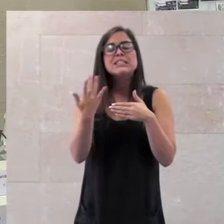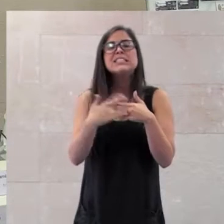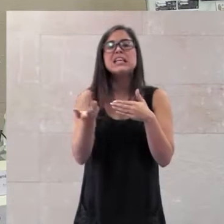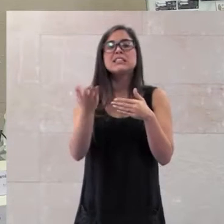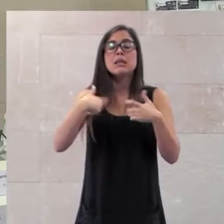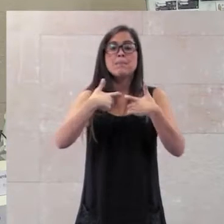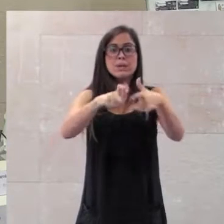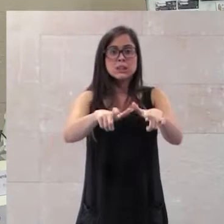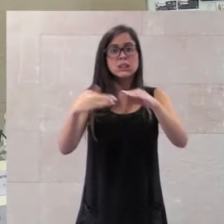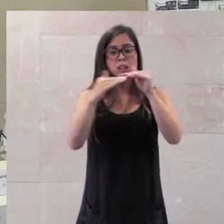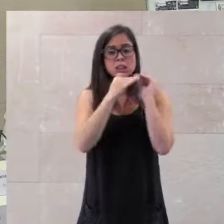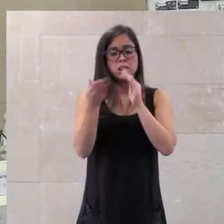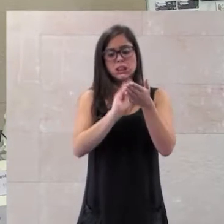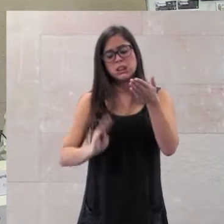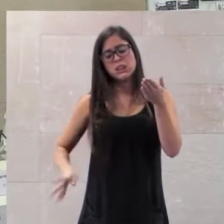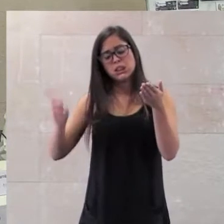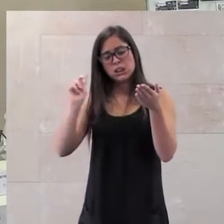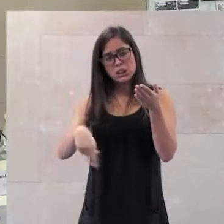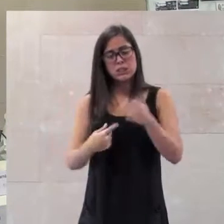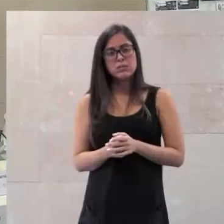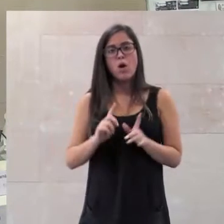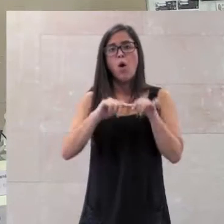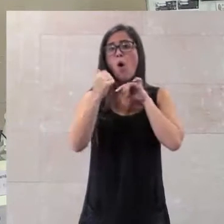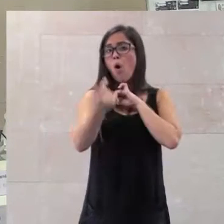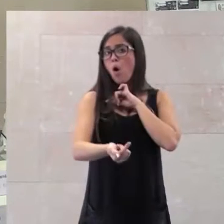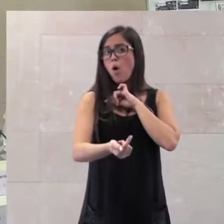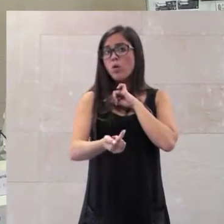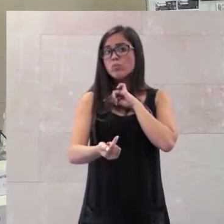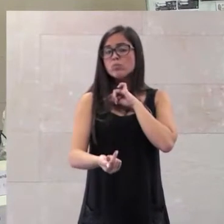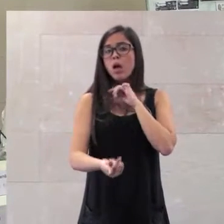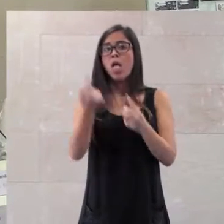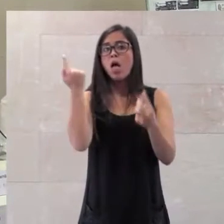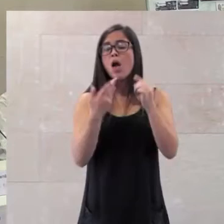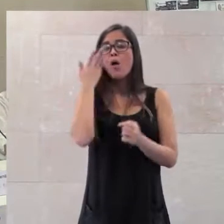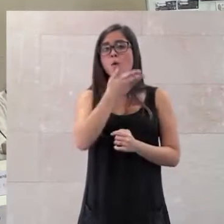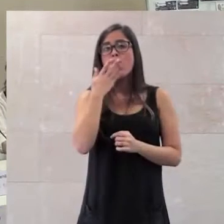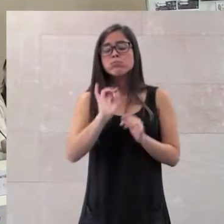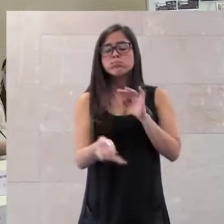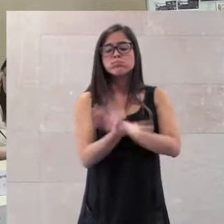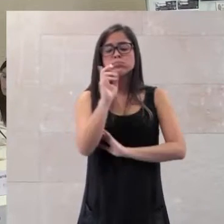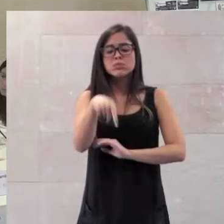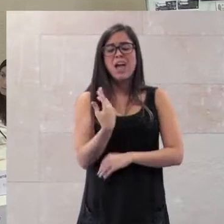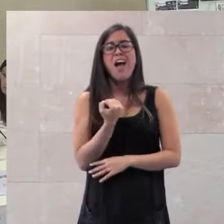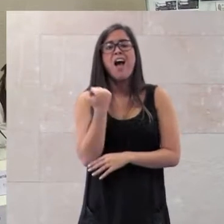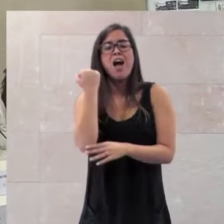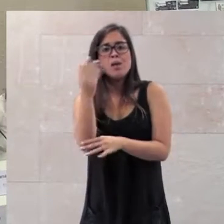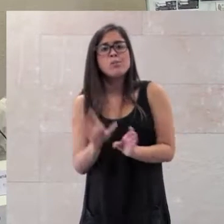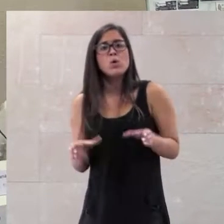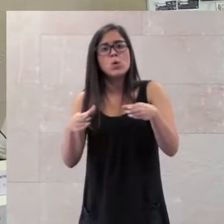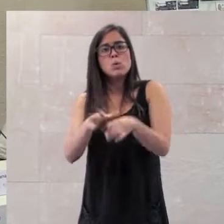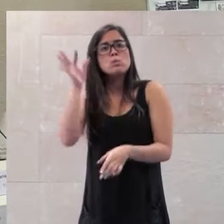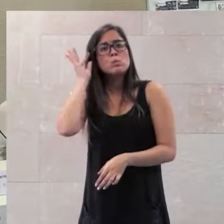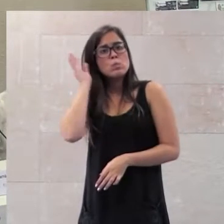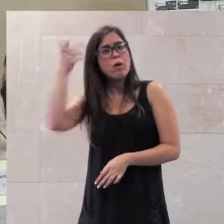Igualdad. Bueno, y luego hay una modalidad que se ha dado en algunas escuelas, que es que se les apoya a grupos de mujeres